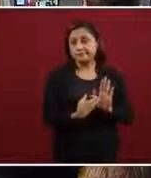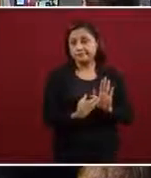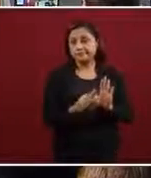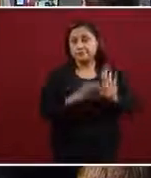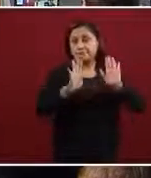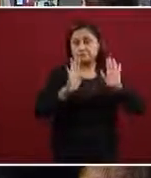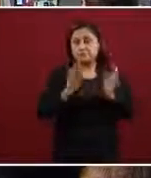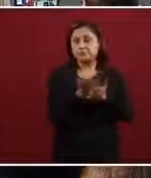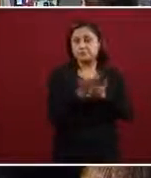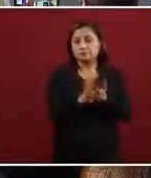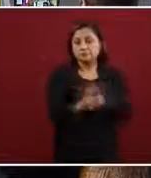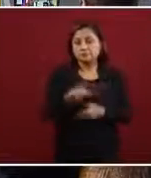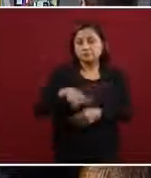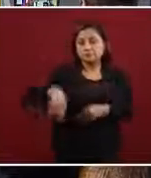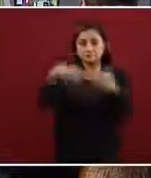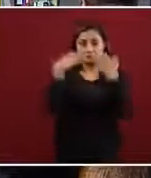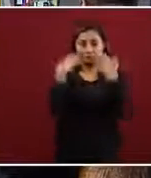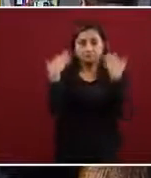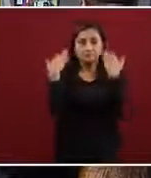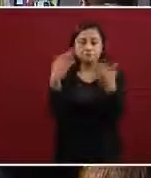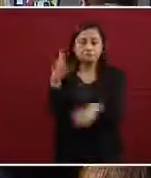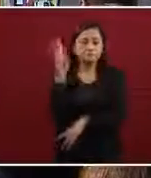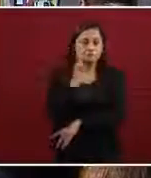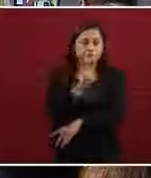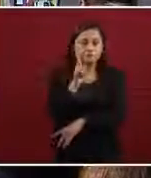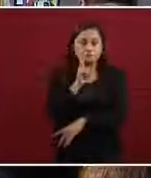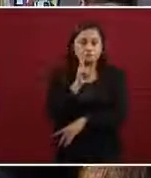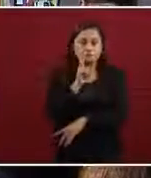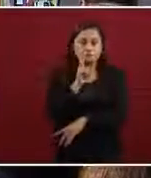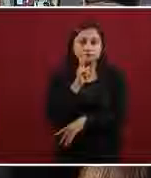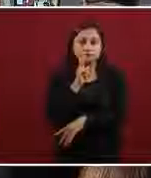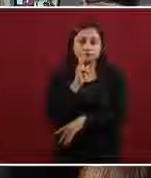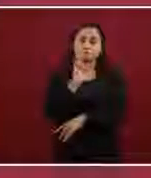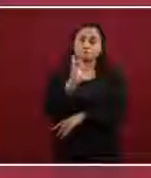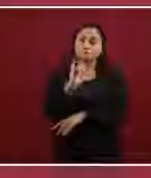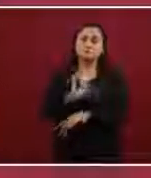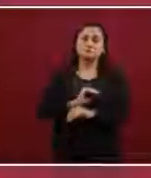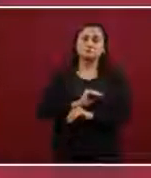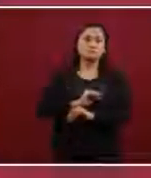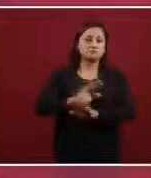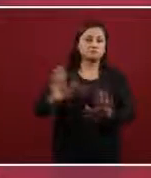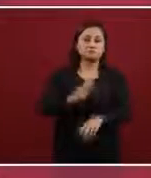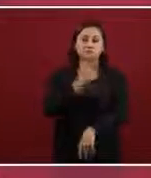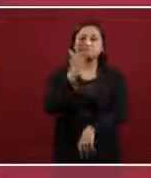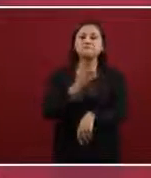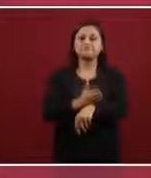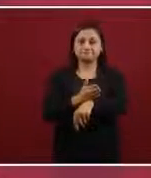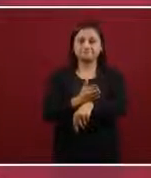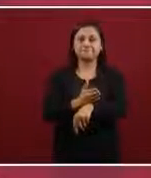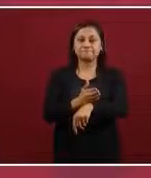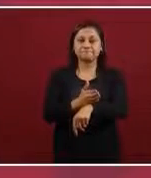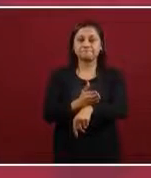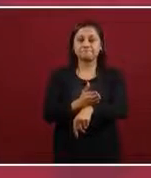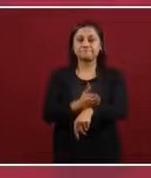elementos, pues desde luego que van a ser castigados.